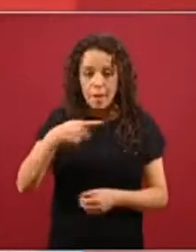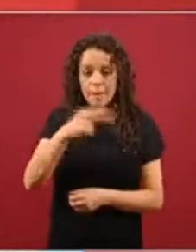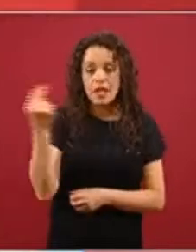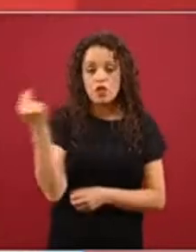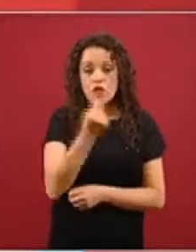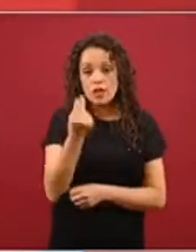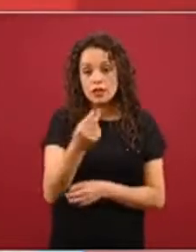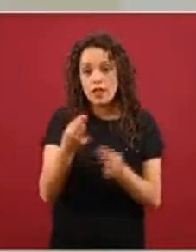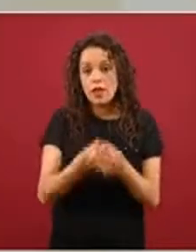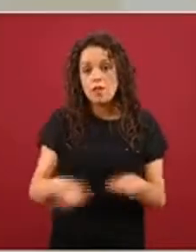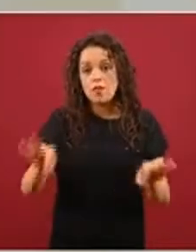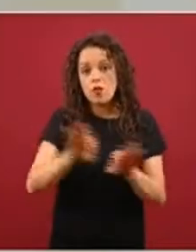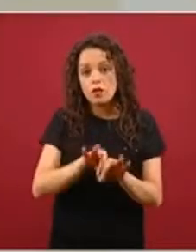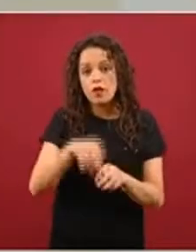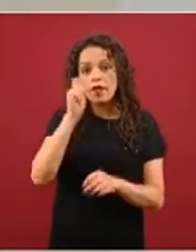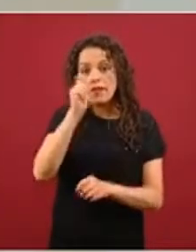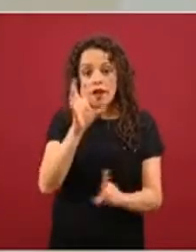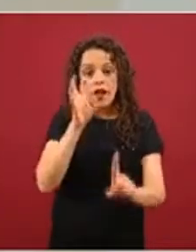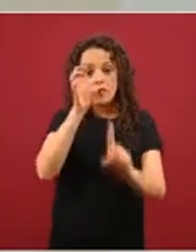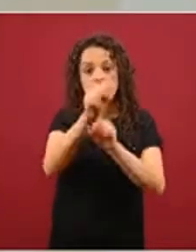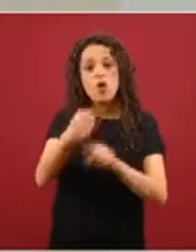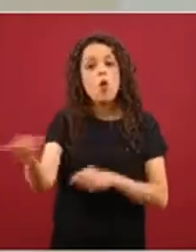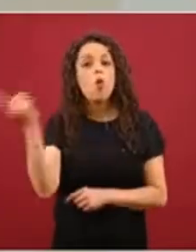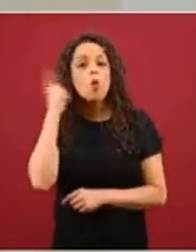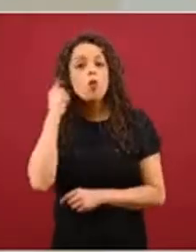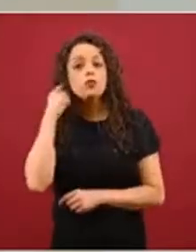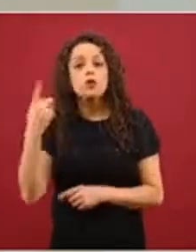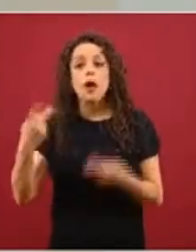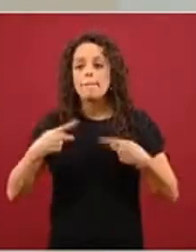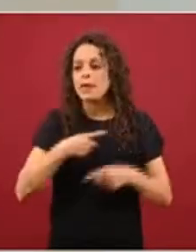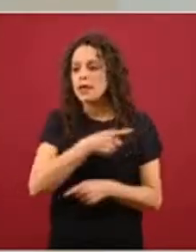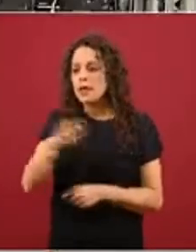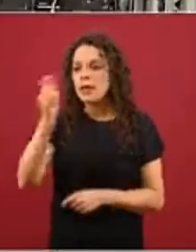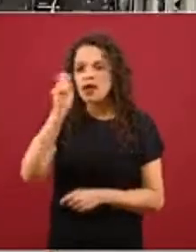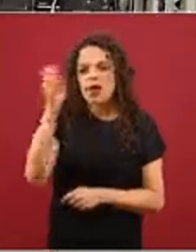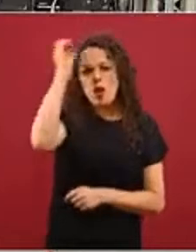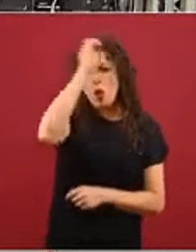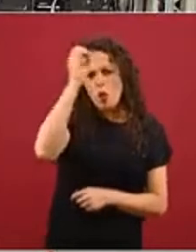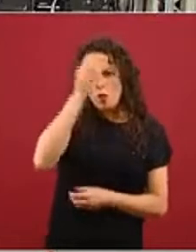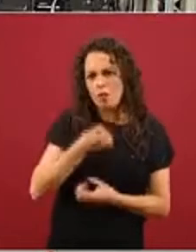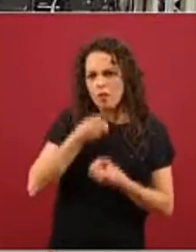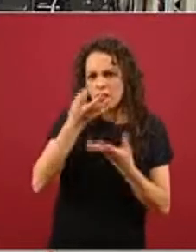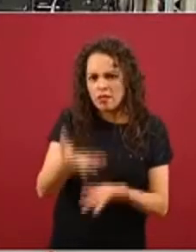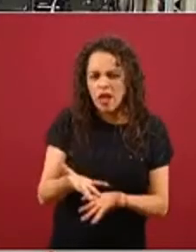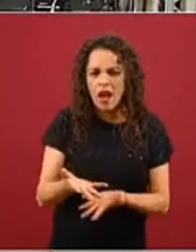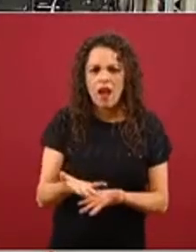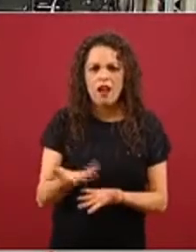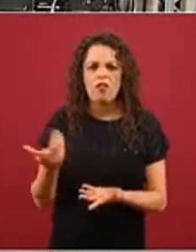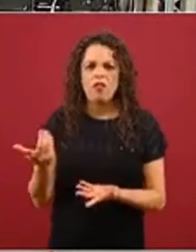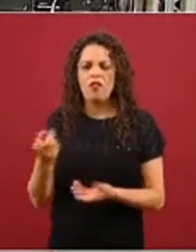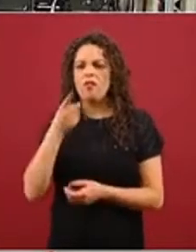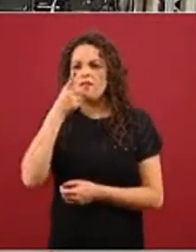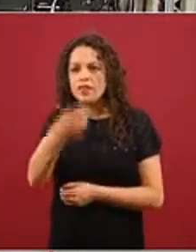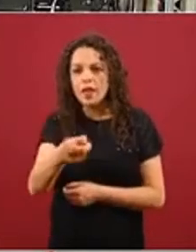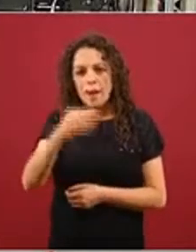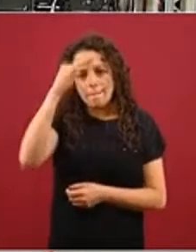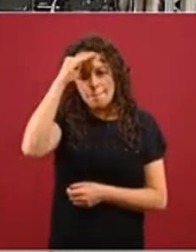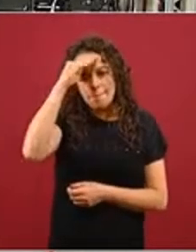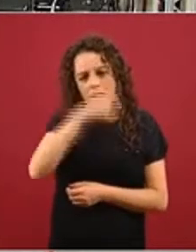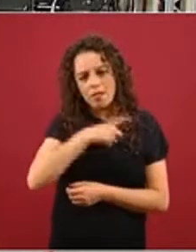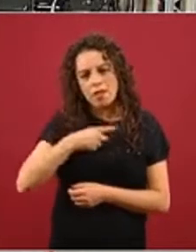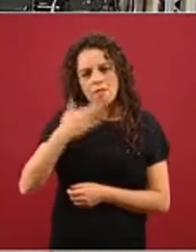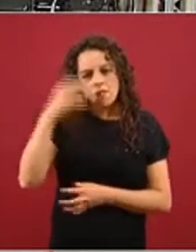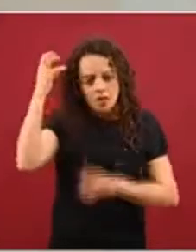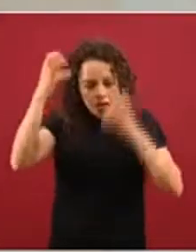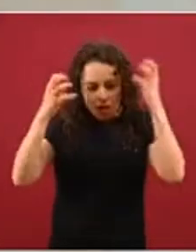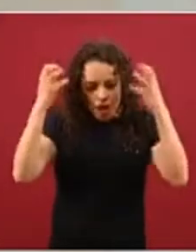escuchar al público y recibir observaciones, comentarios, inquietudes, críticas, reflexiones,